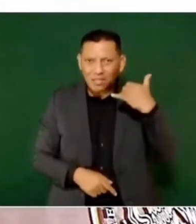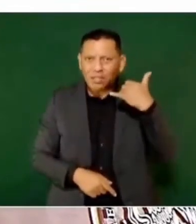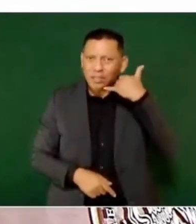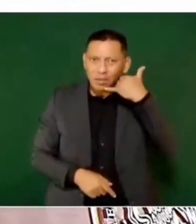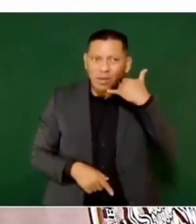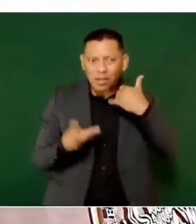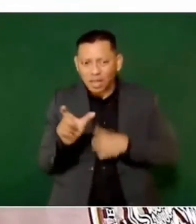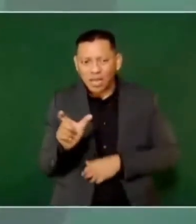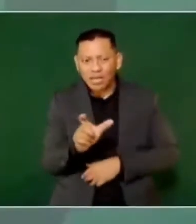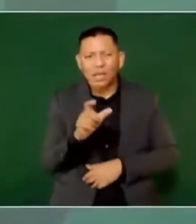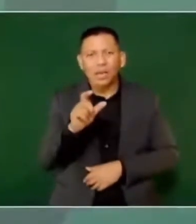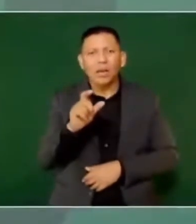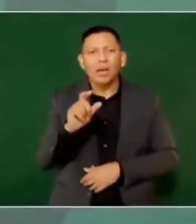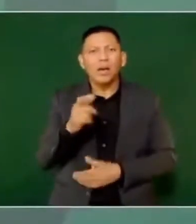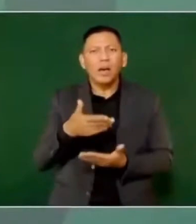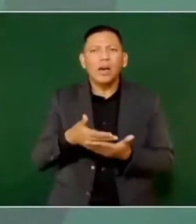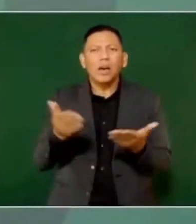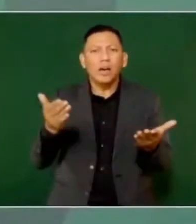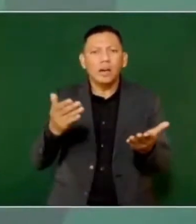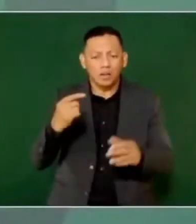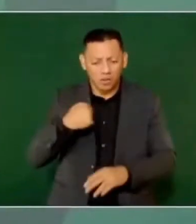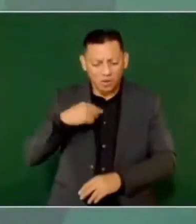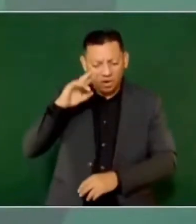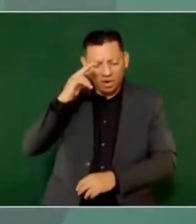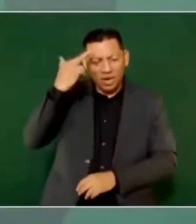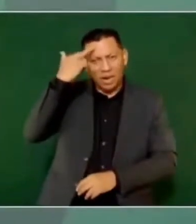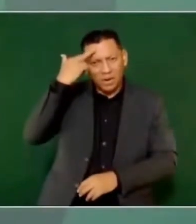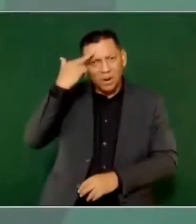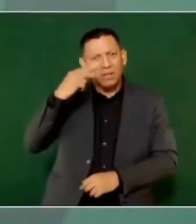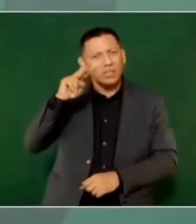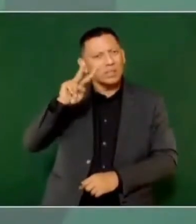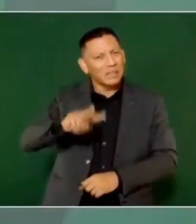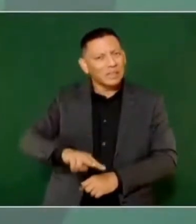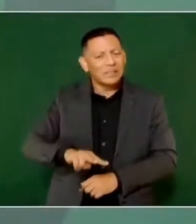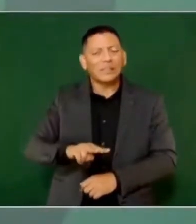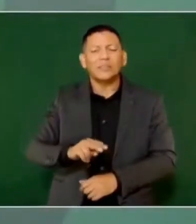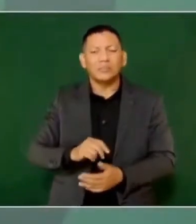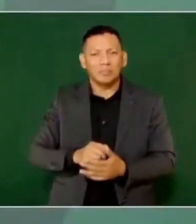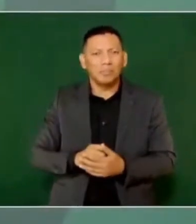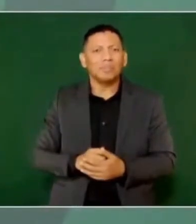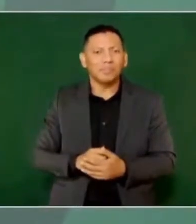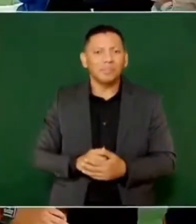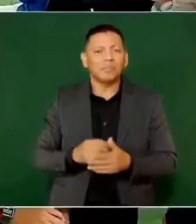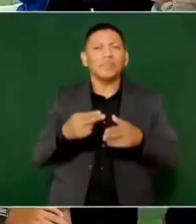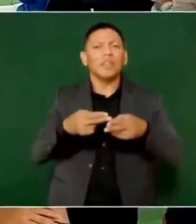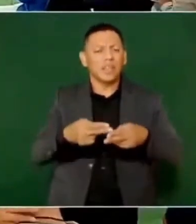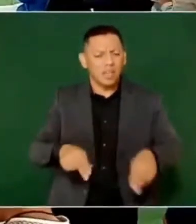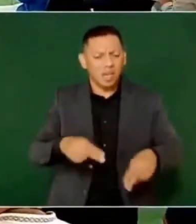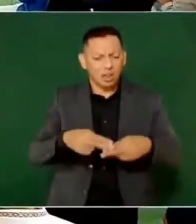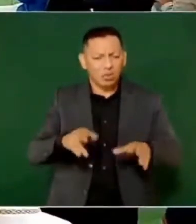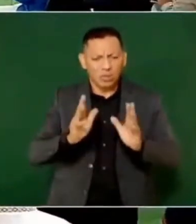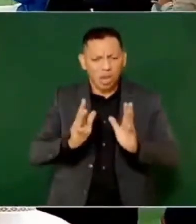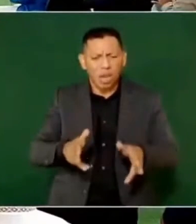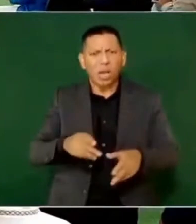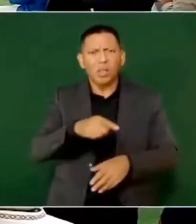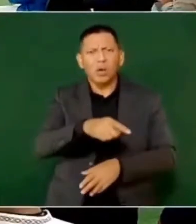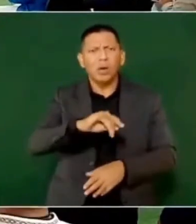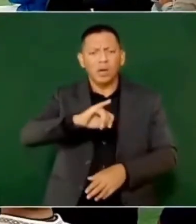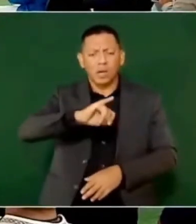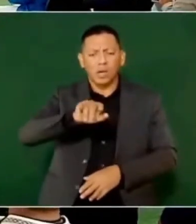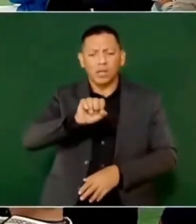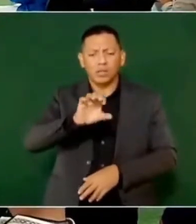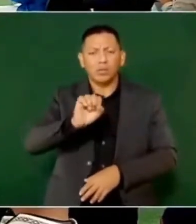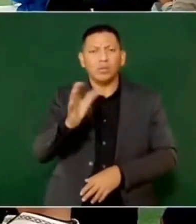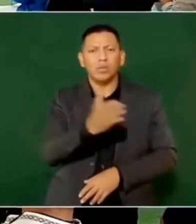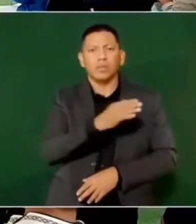Y todo esto lo estoy recordando porque ya el nieto de don Jesús Silva